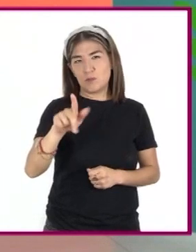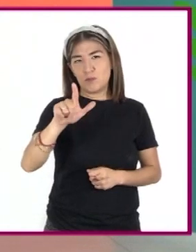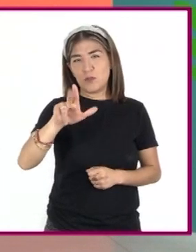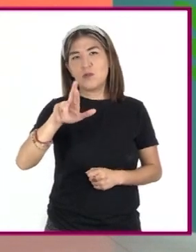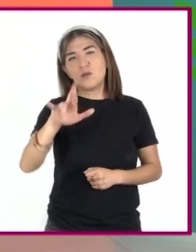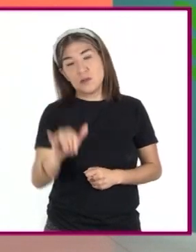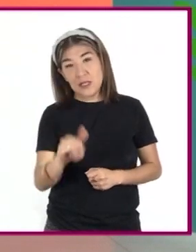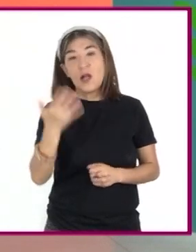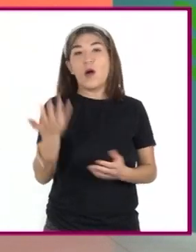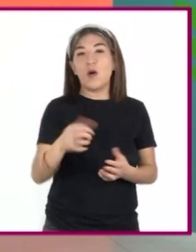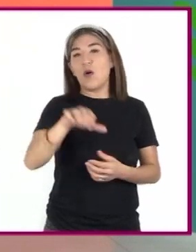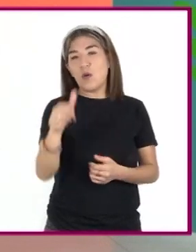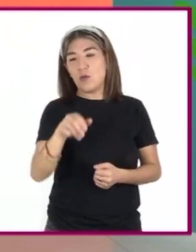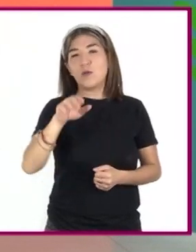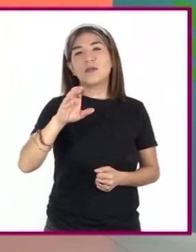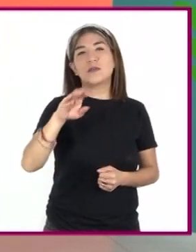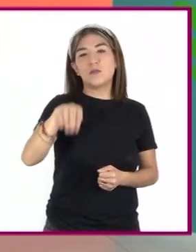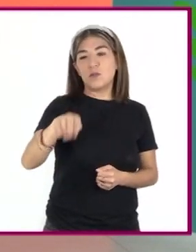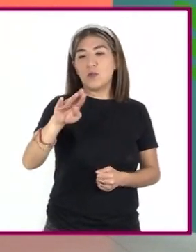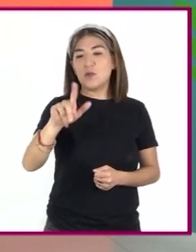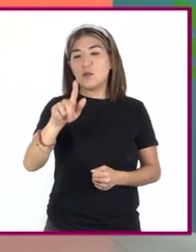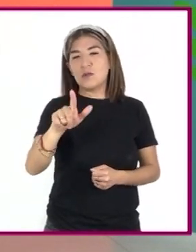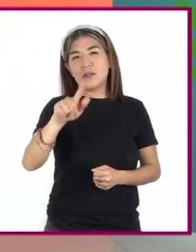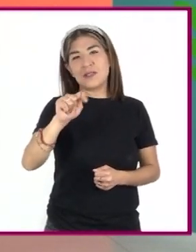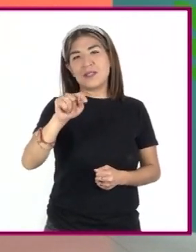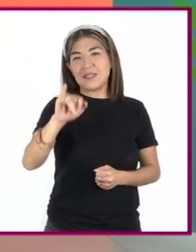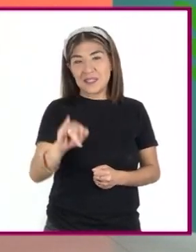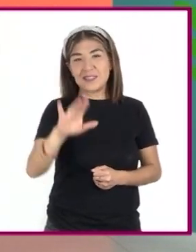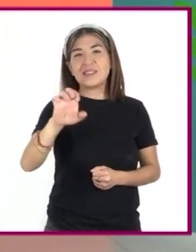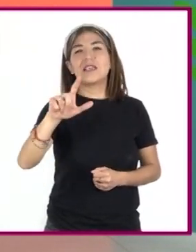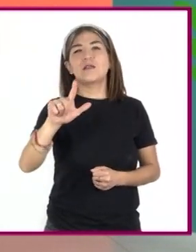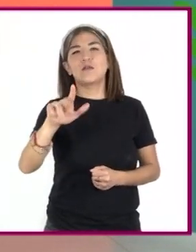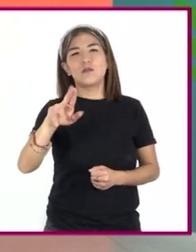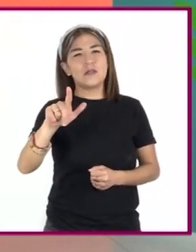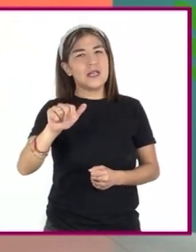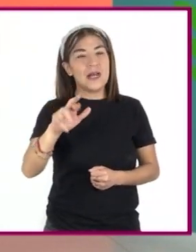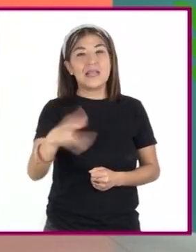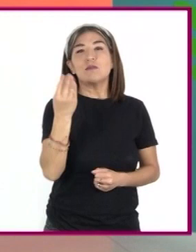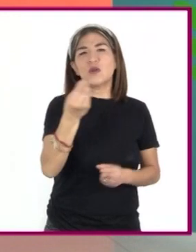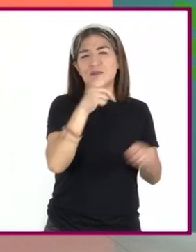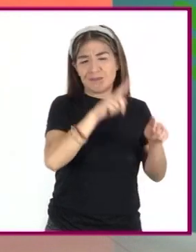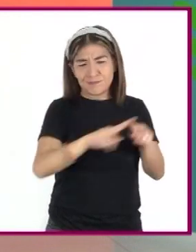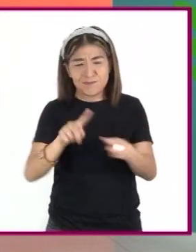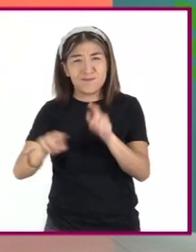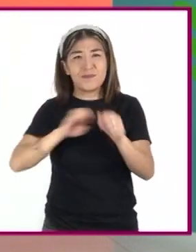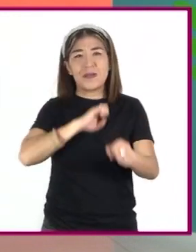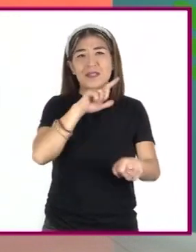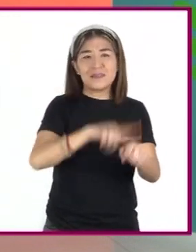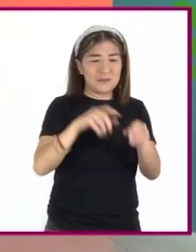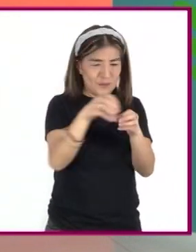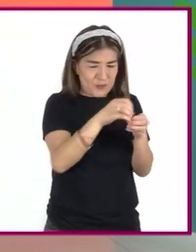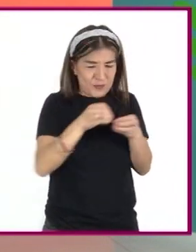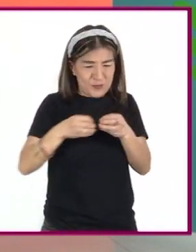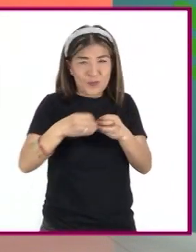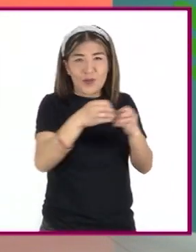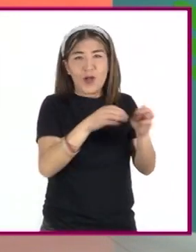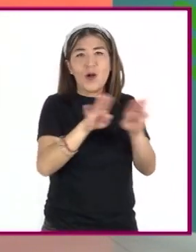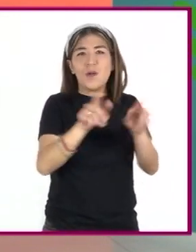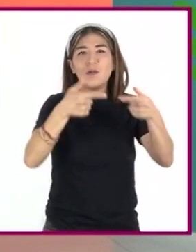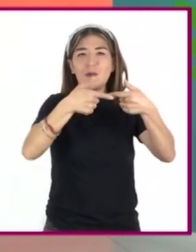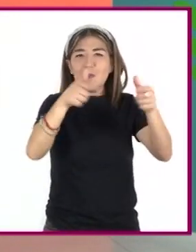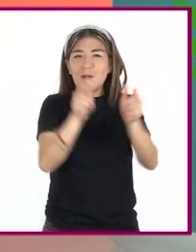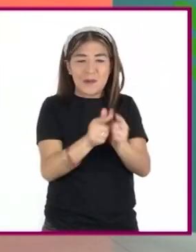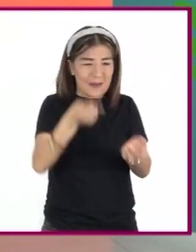multicelulares están constituidos por una diversidad de células especializadas y organizadas que en